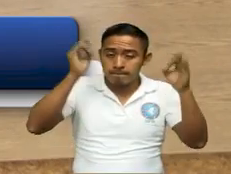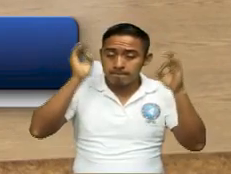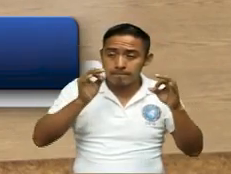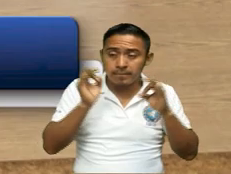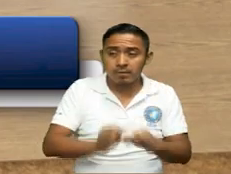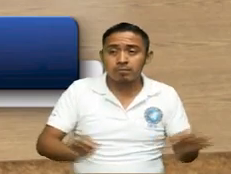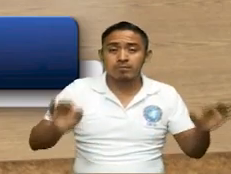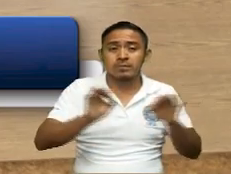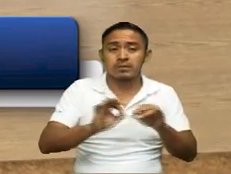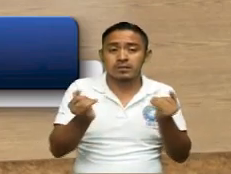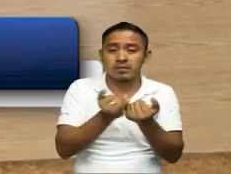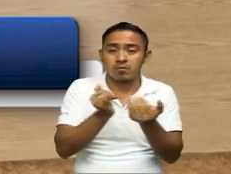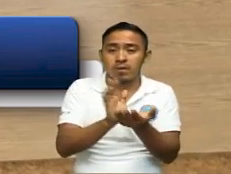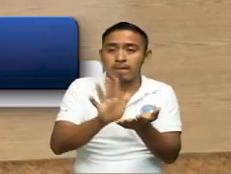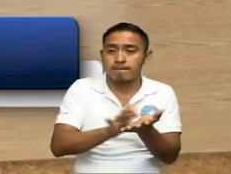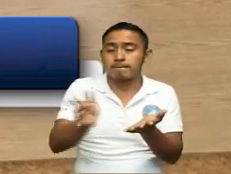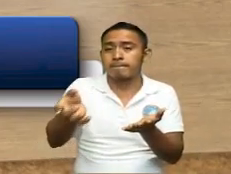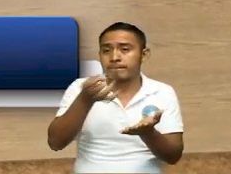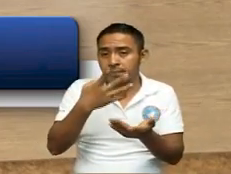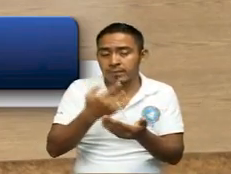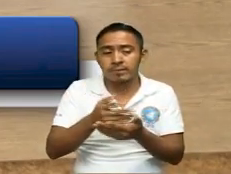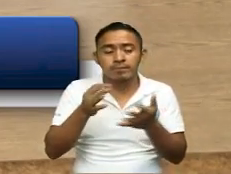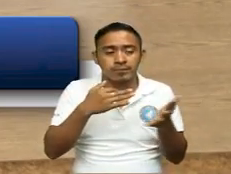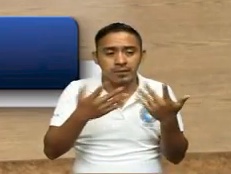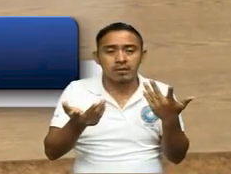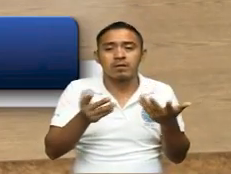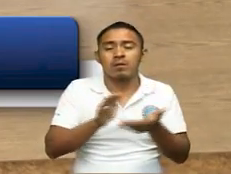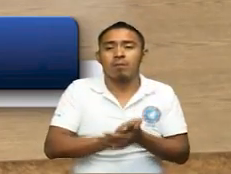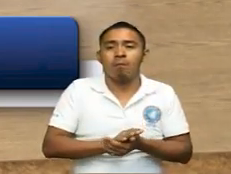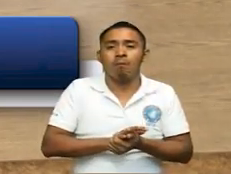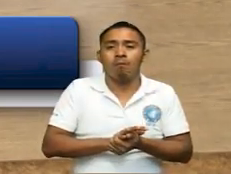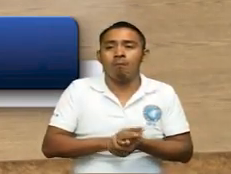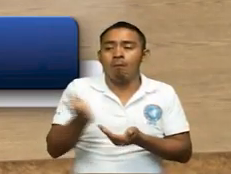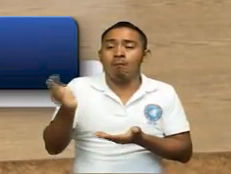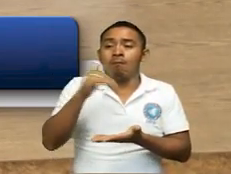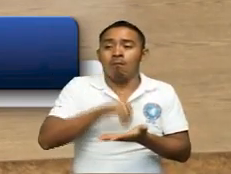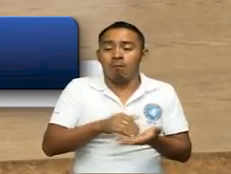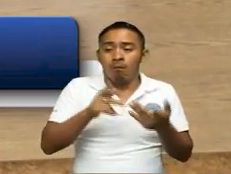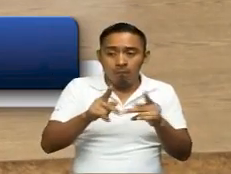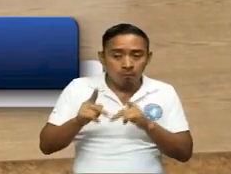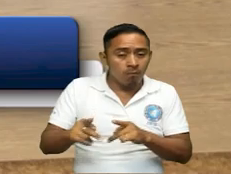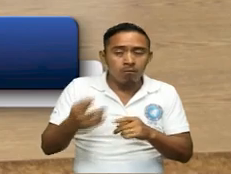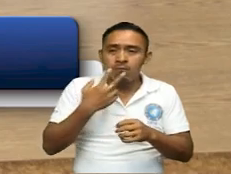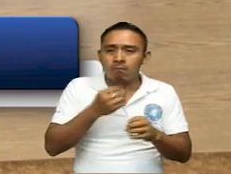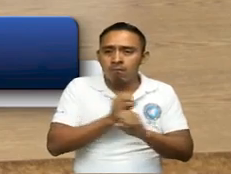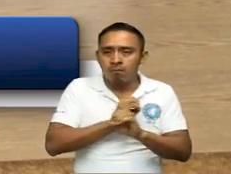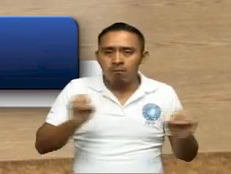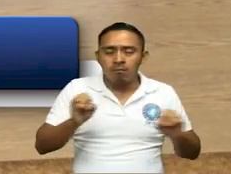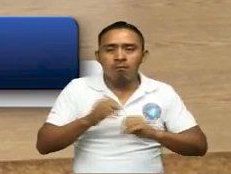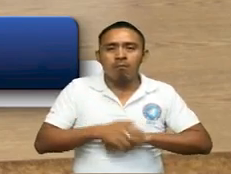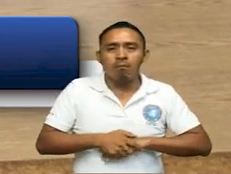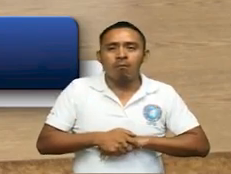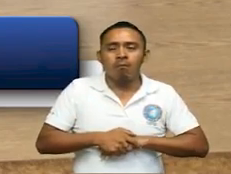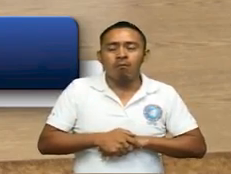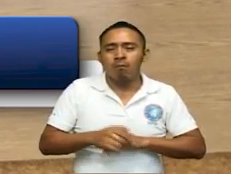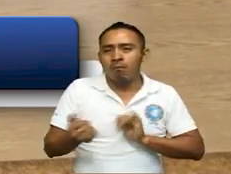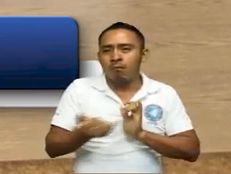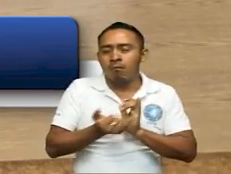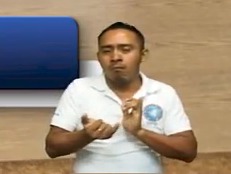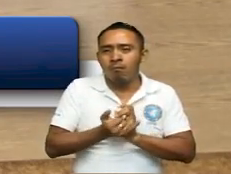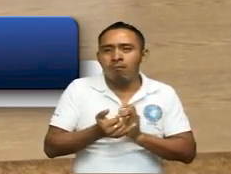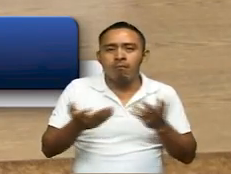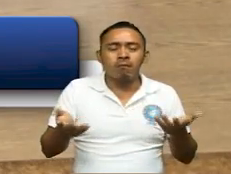importantes como el medicamento que le vamos a dar, porque las recomendaciones nos van a permitir que no vuelva a recaer nuevamente en el hongo. Y el tratamiento, pues, para curarlo.